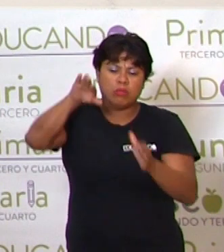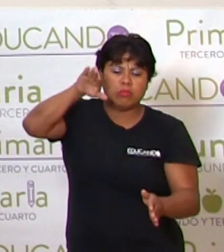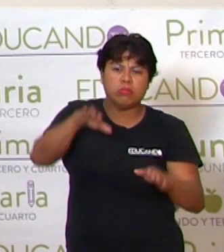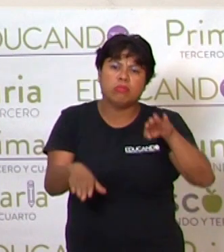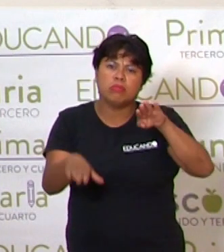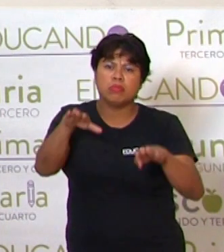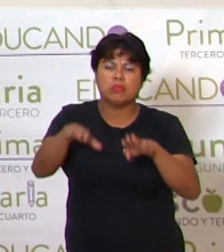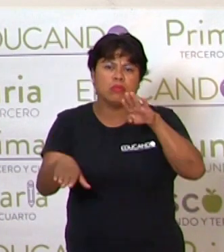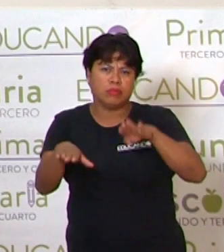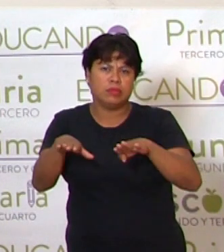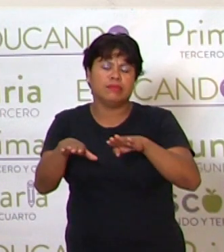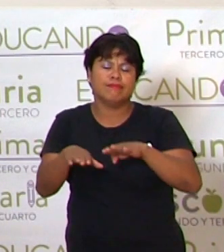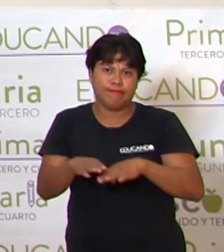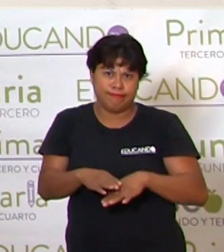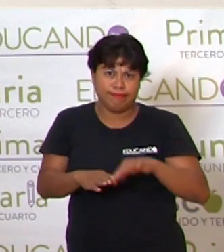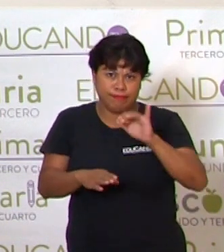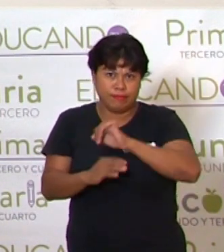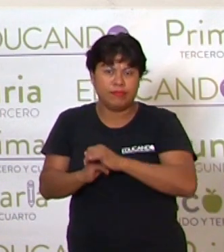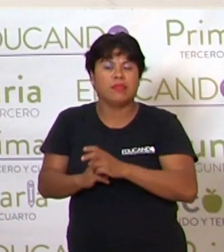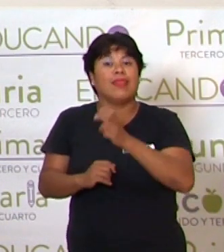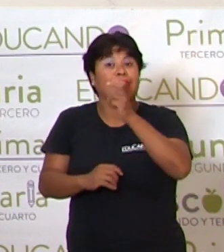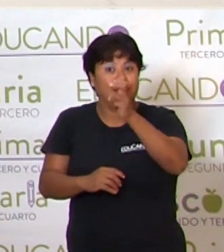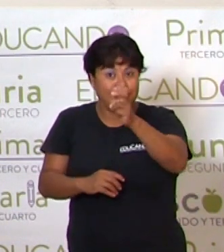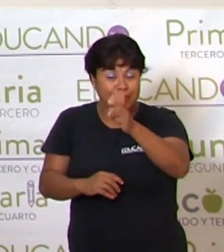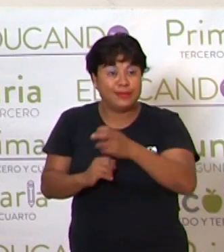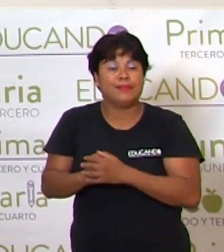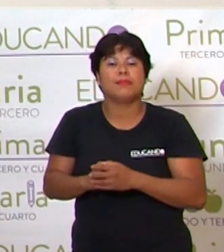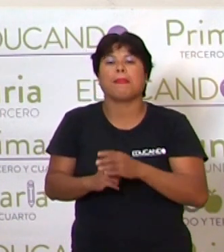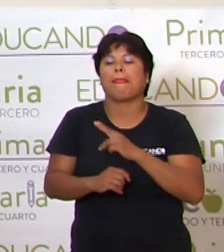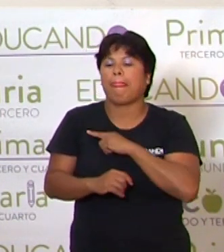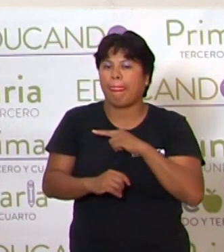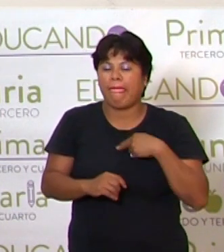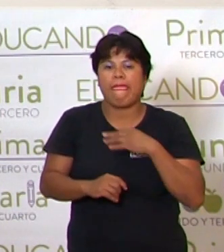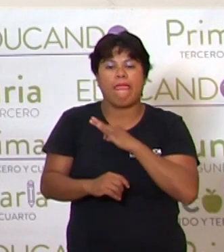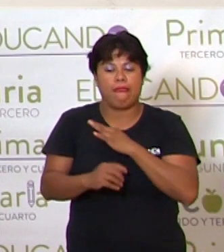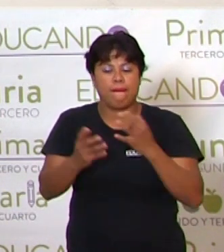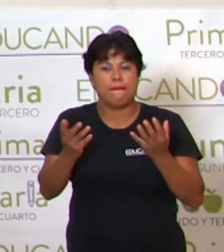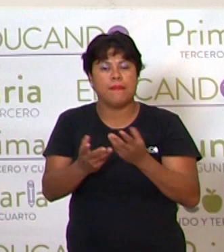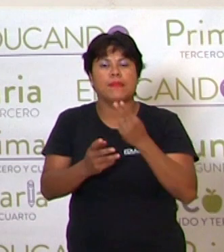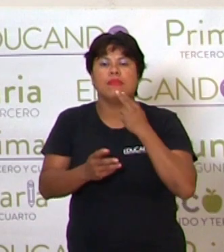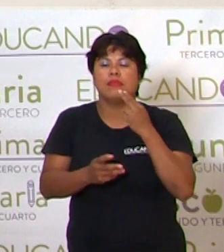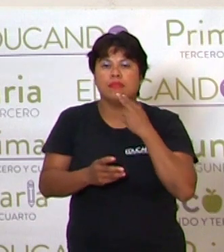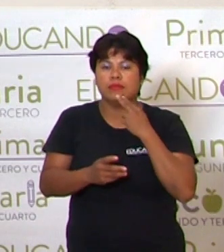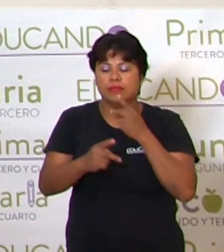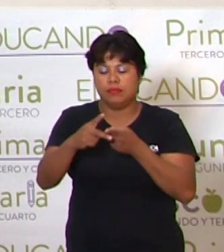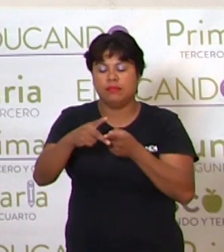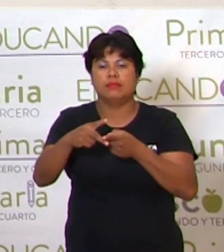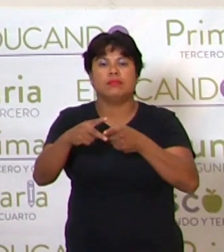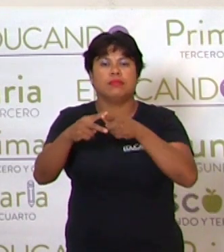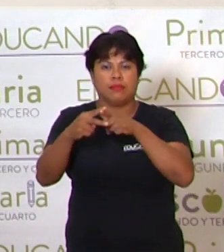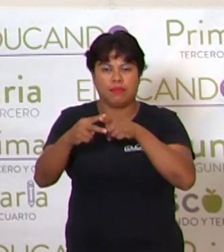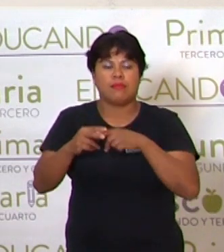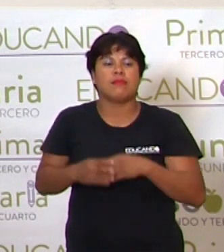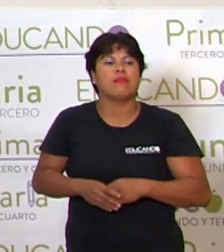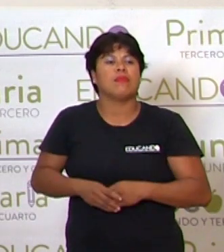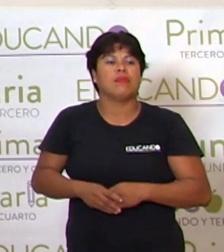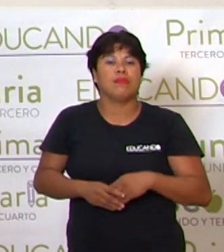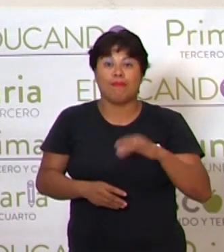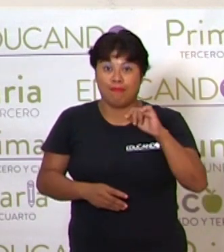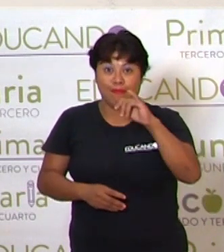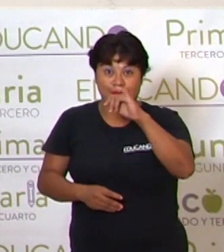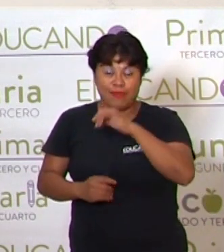de rápido, ¿eh? ¿Sí? Entonces, todo eso nos permite el uso de los ángulos.